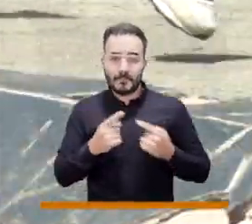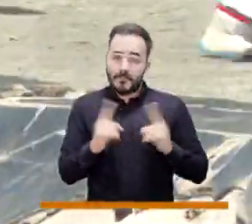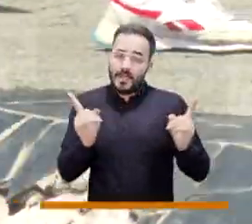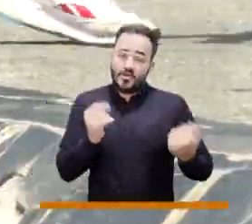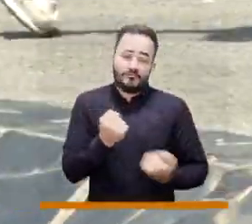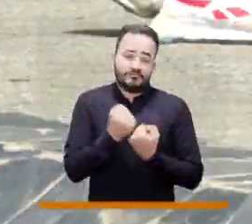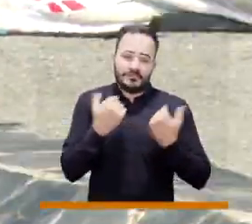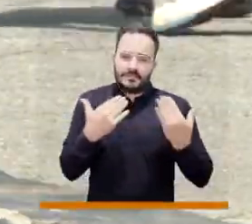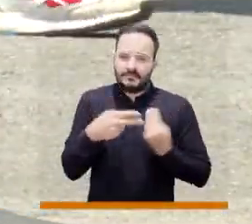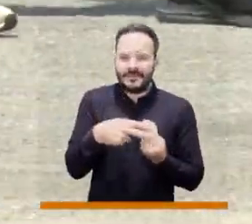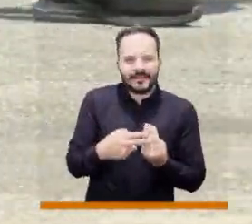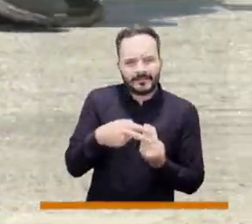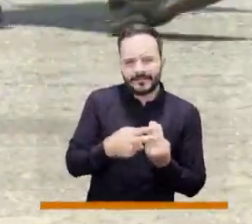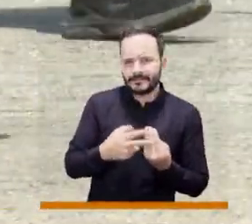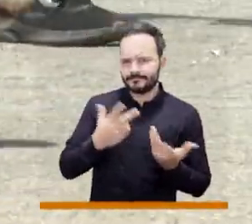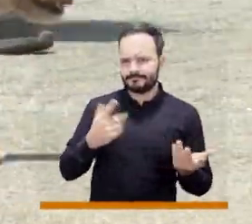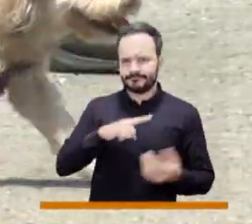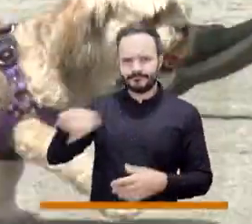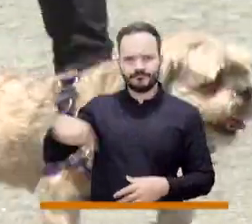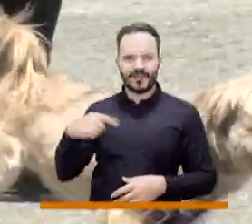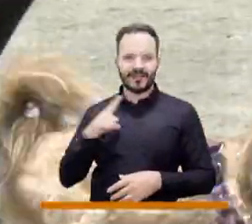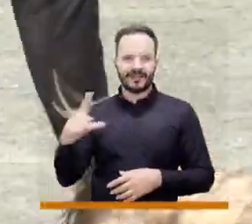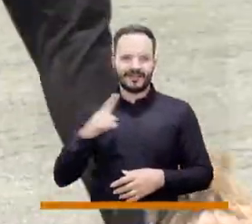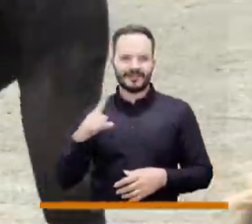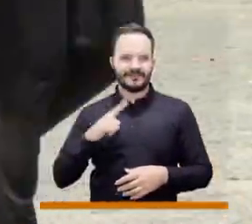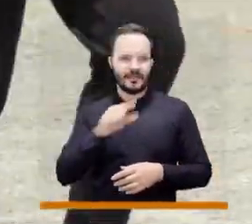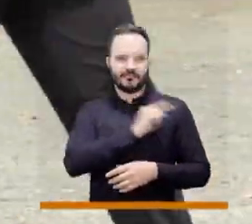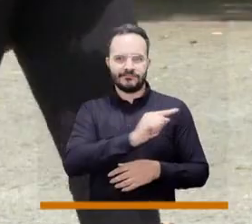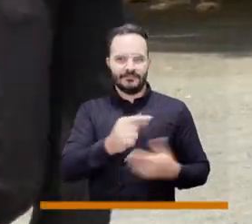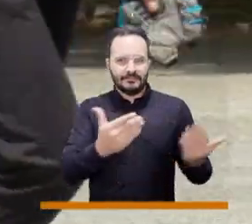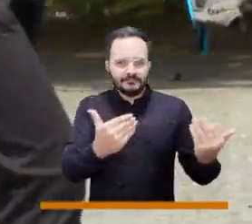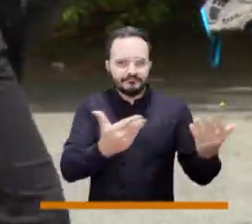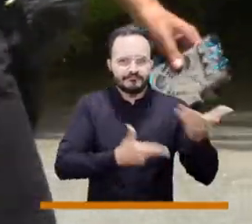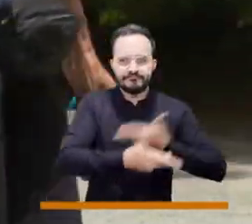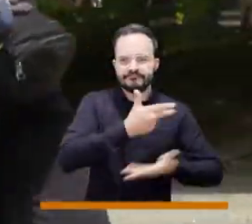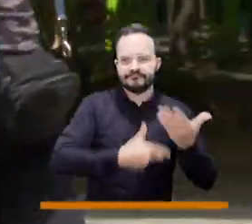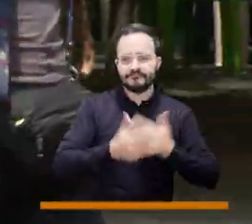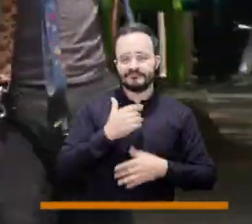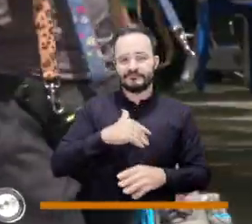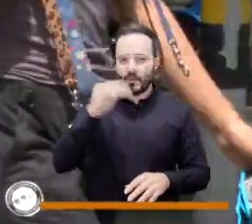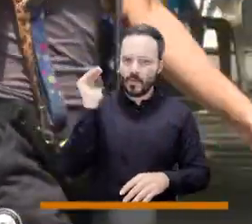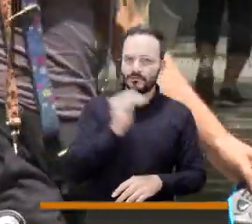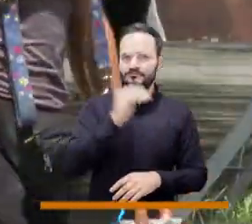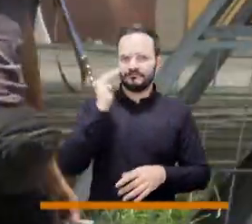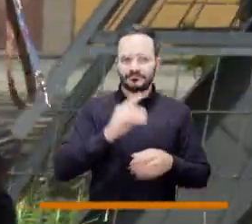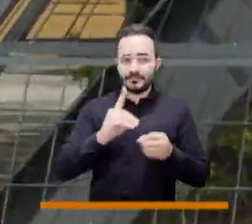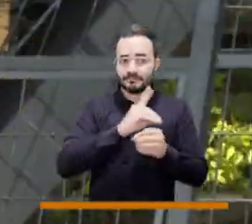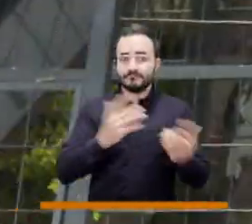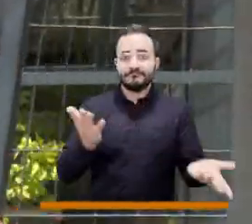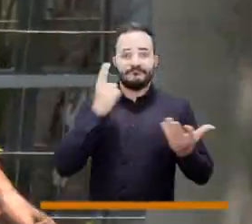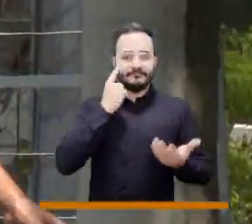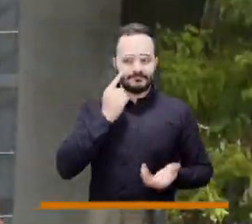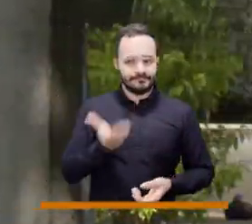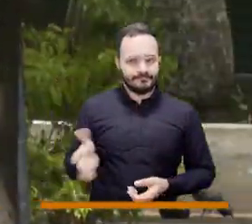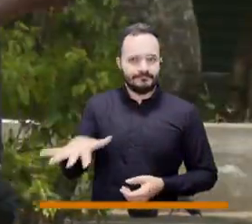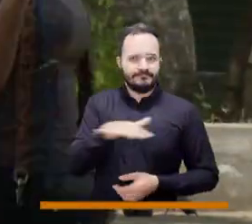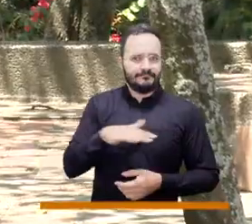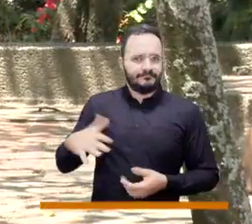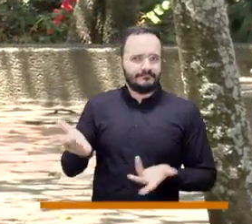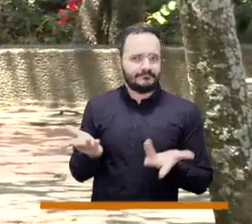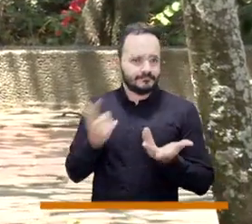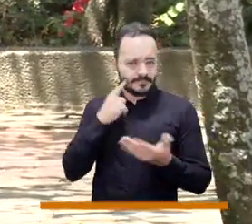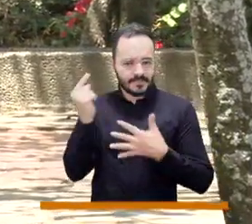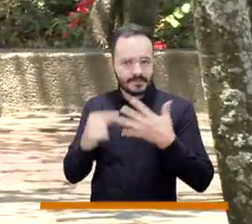estoy seguro que se deben hacer, que es una herramienta eficaz, que tenemos los líderes y la comunidad para hacerle el llamado de atención